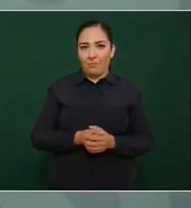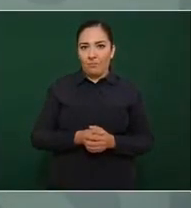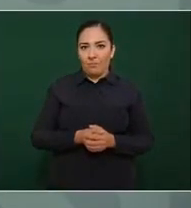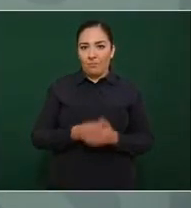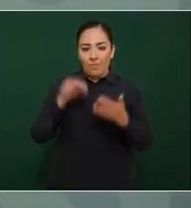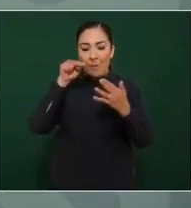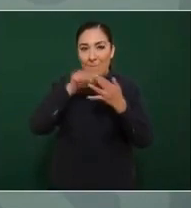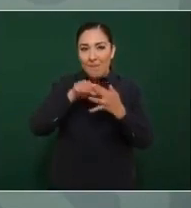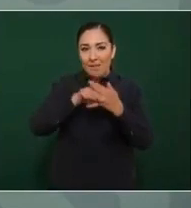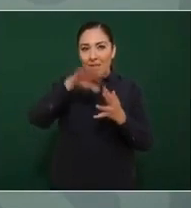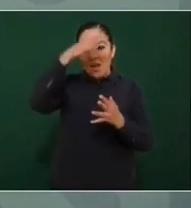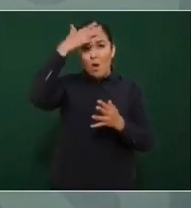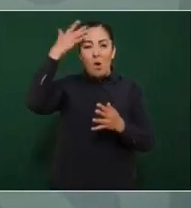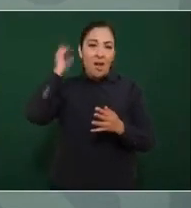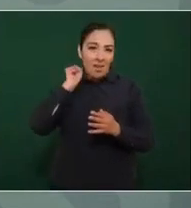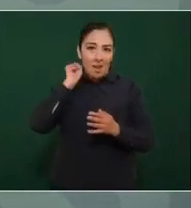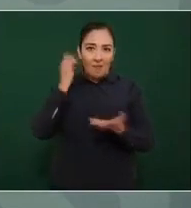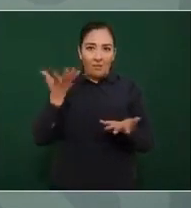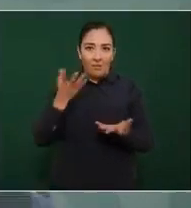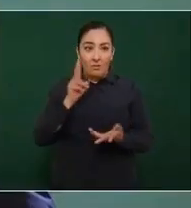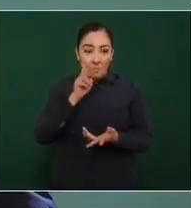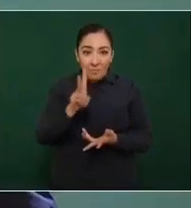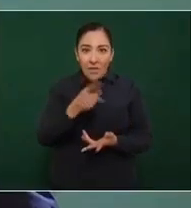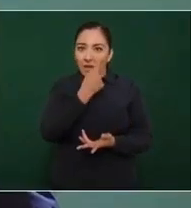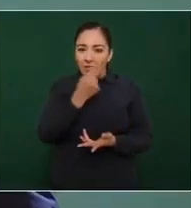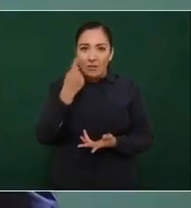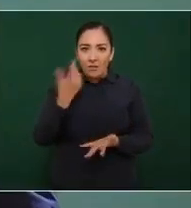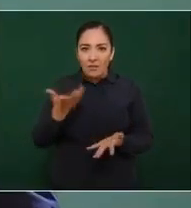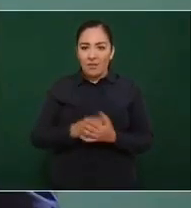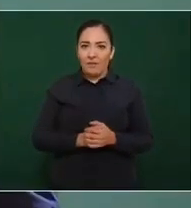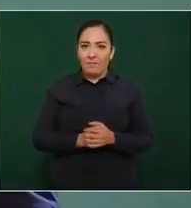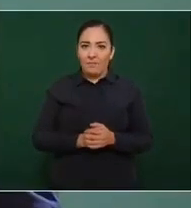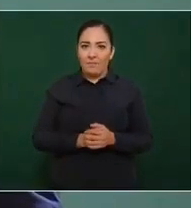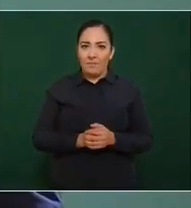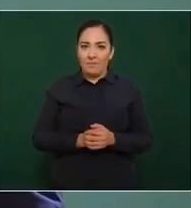asesinaron a Hidalgo. Fíjense los conservadores